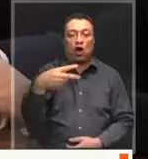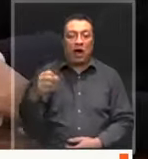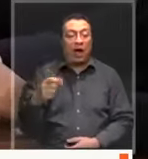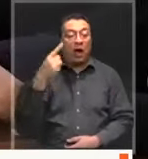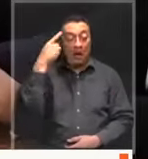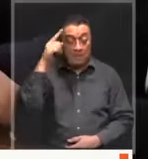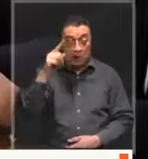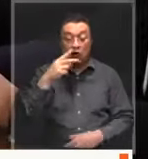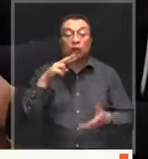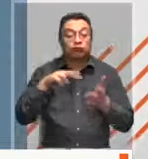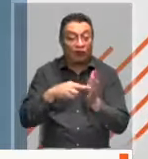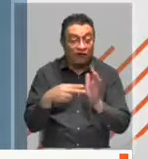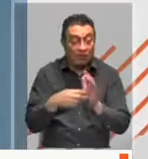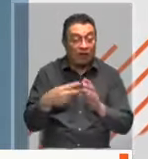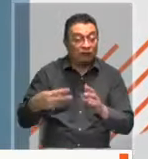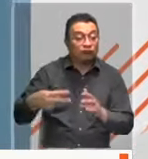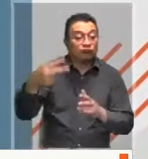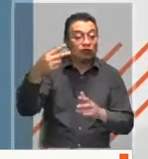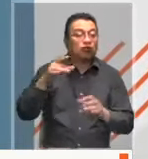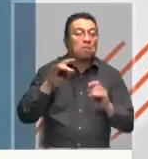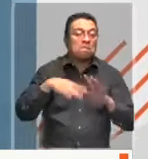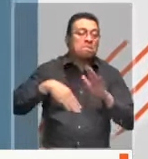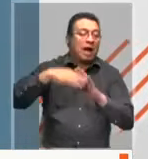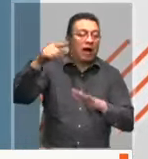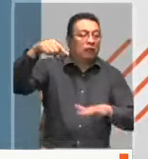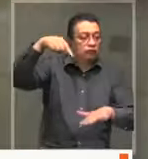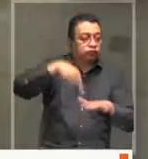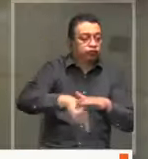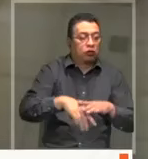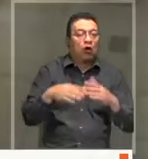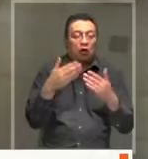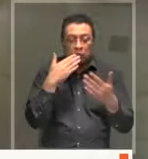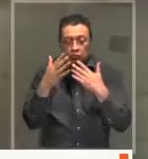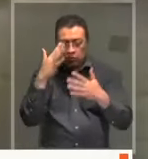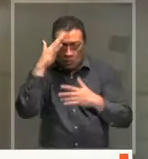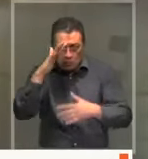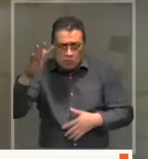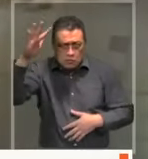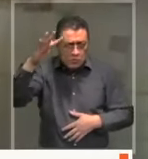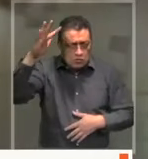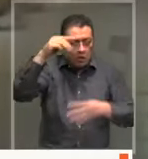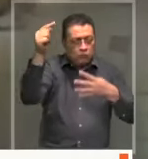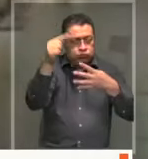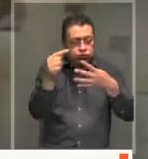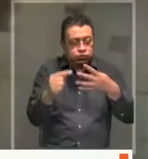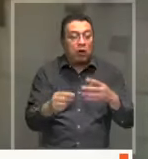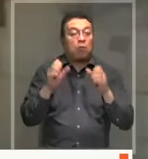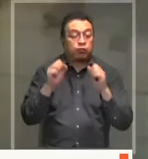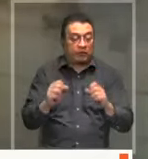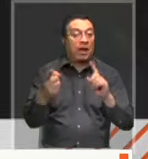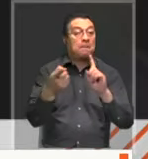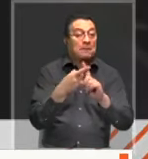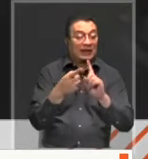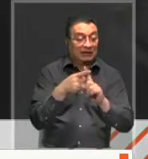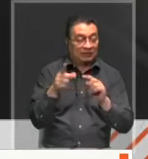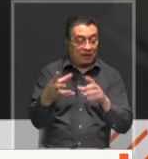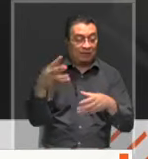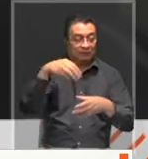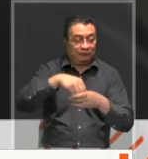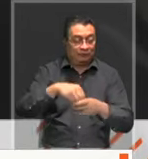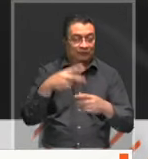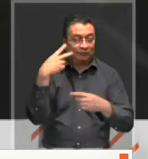la controversia política solo se agudizó en medio de múltiples hipótesis, entre ellas la eventual participación en el hecho de